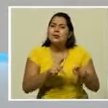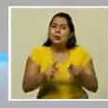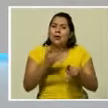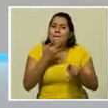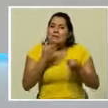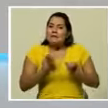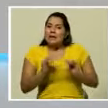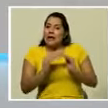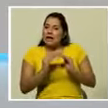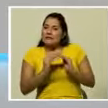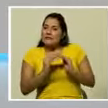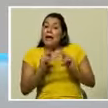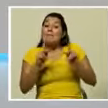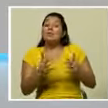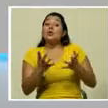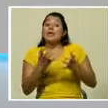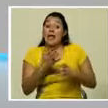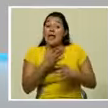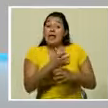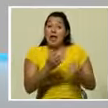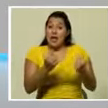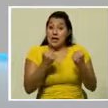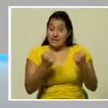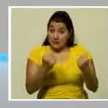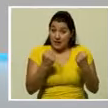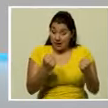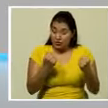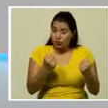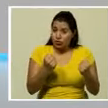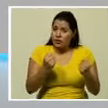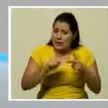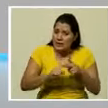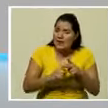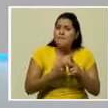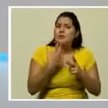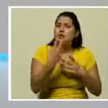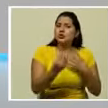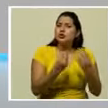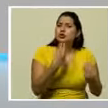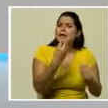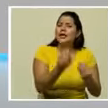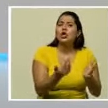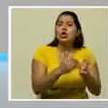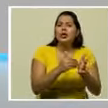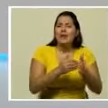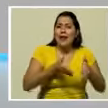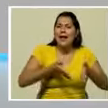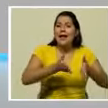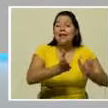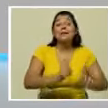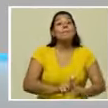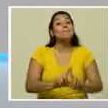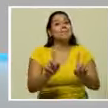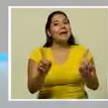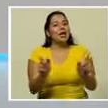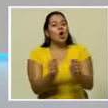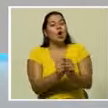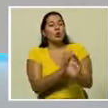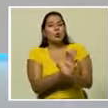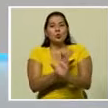quiere volver y está volviendo a salir a la calle, a hacer sus actividades más normales, pero con